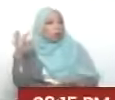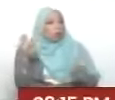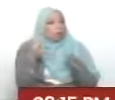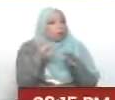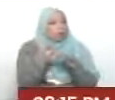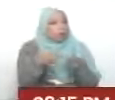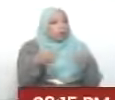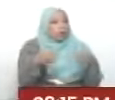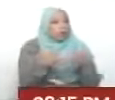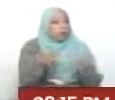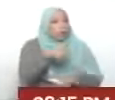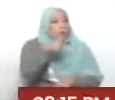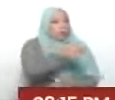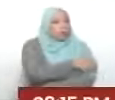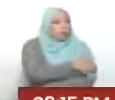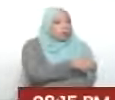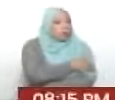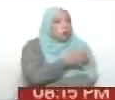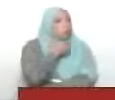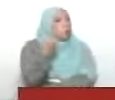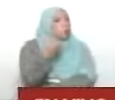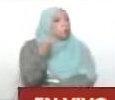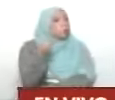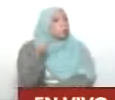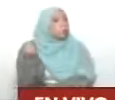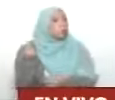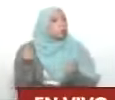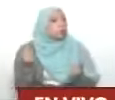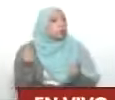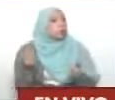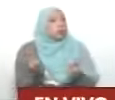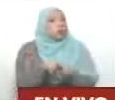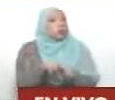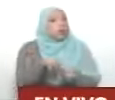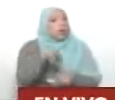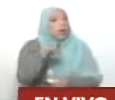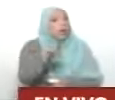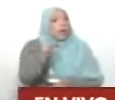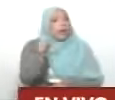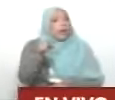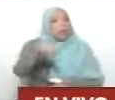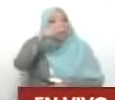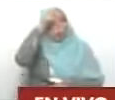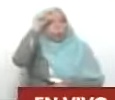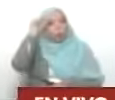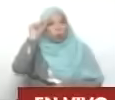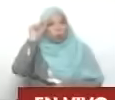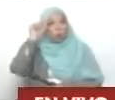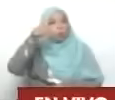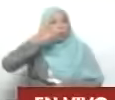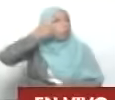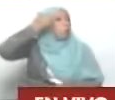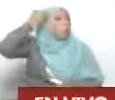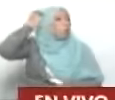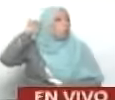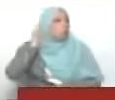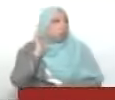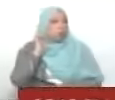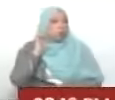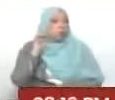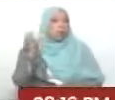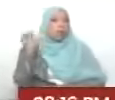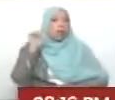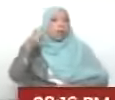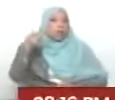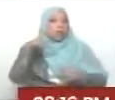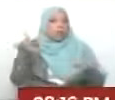Pero, ¿qué pasó con esta juventud? Que Ramos Alú, Leopoldo López, Julio Borges, La Machado, Antonio Ledema, le